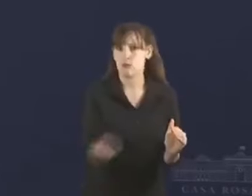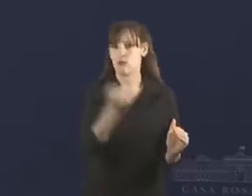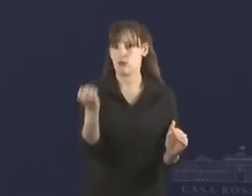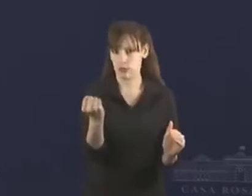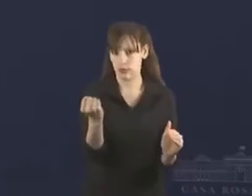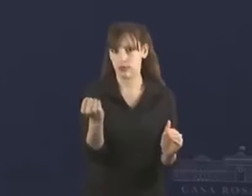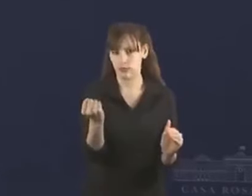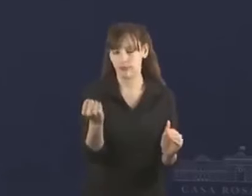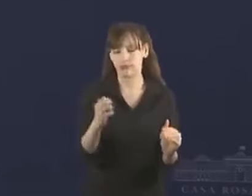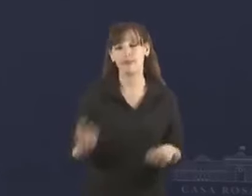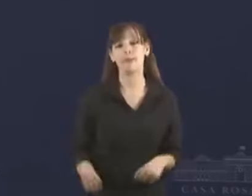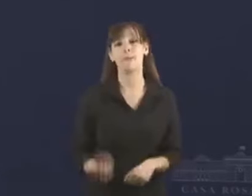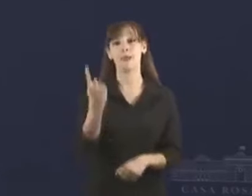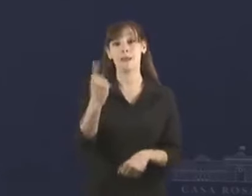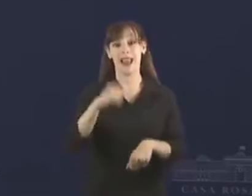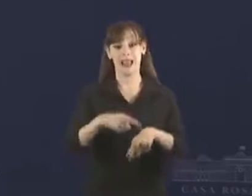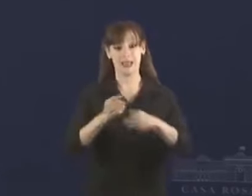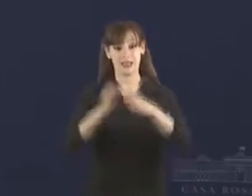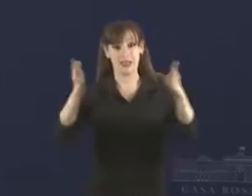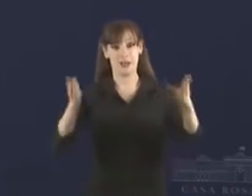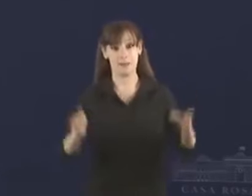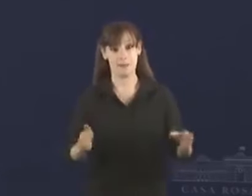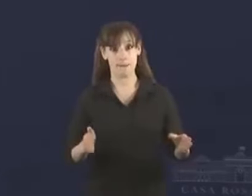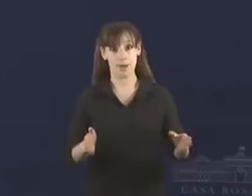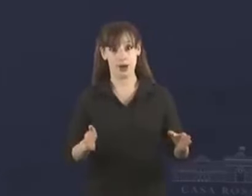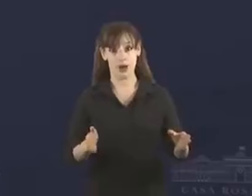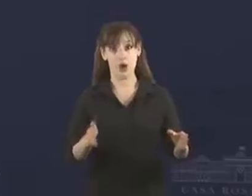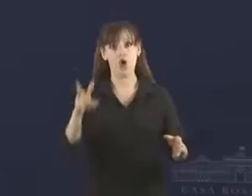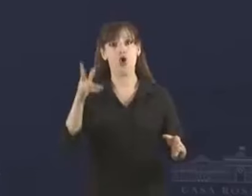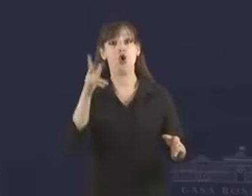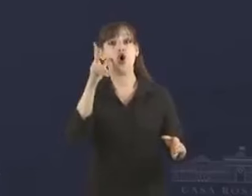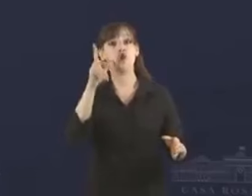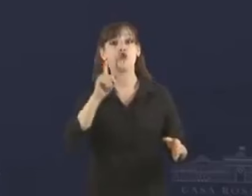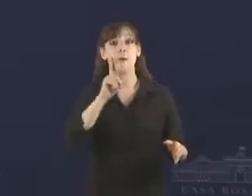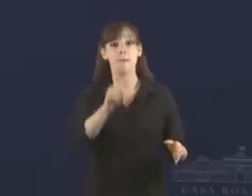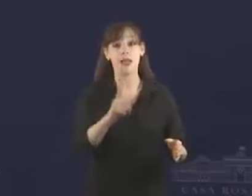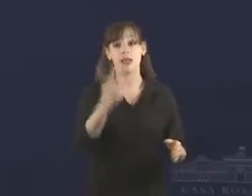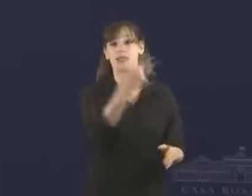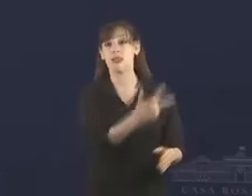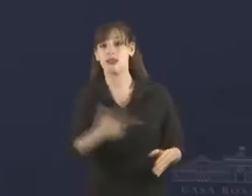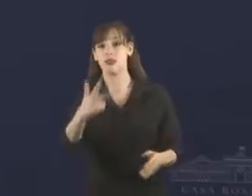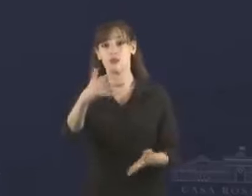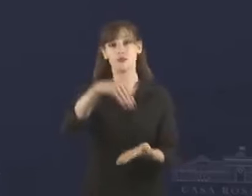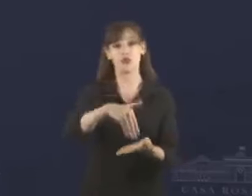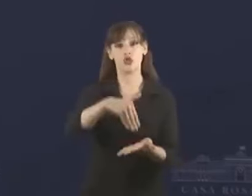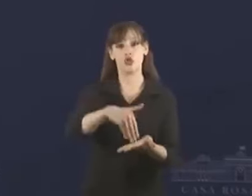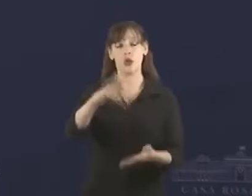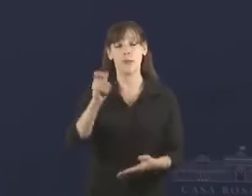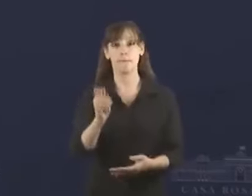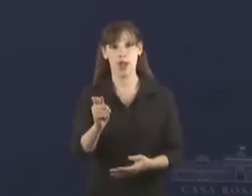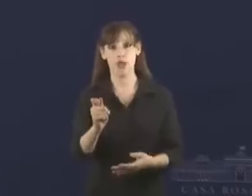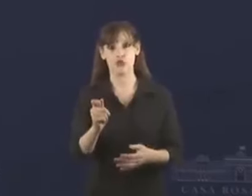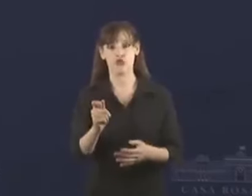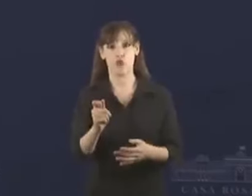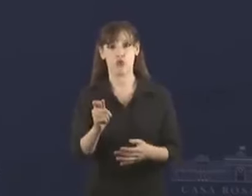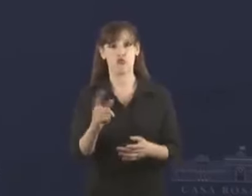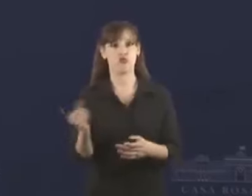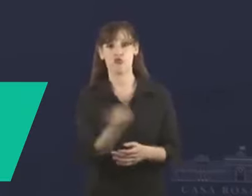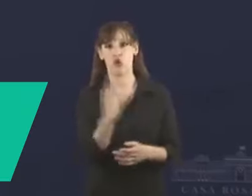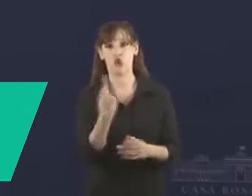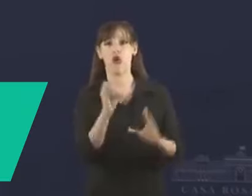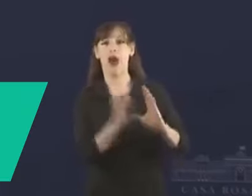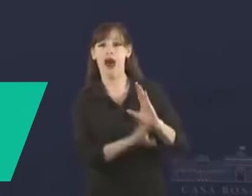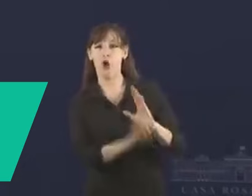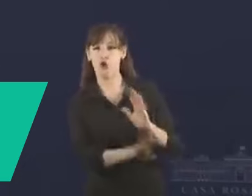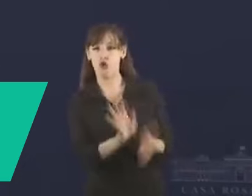en esta primera etapa de repito estos primeros 8300 millones de pesos que vamos a ahorrar todos los argentinos incluye